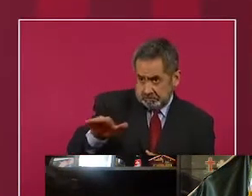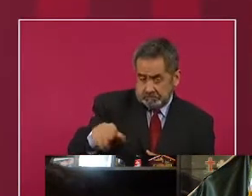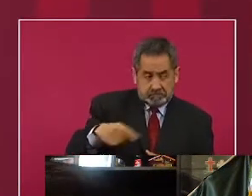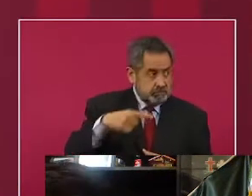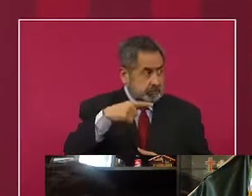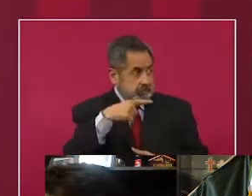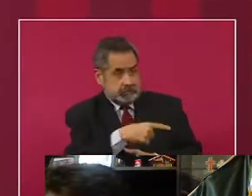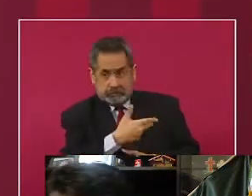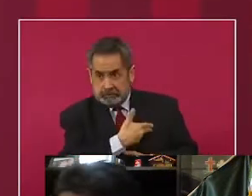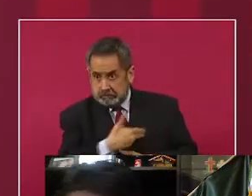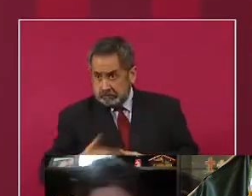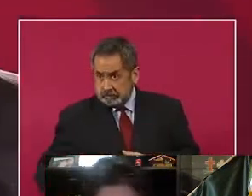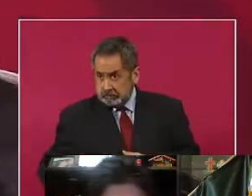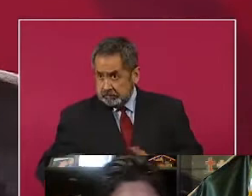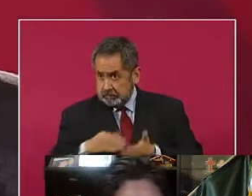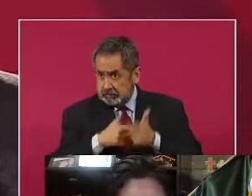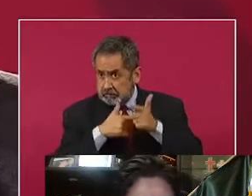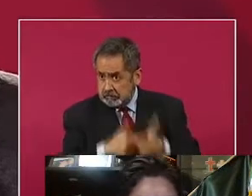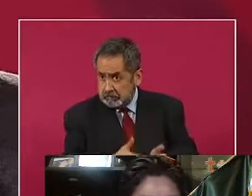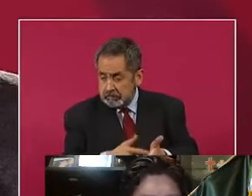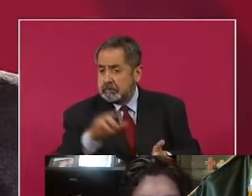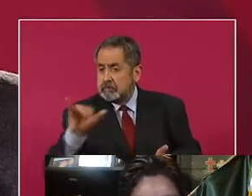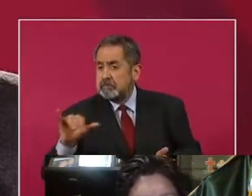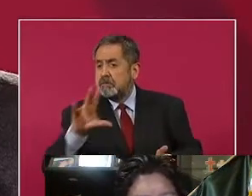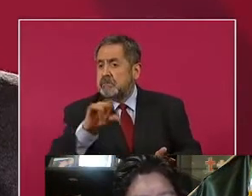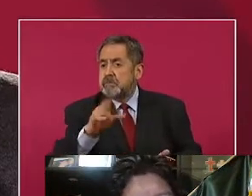que continúe el presidente